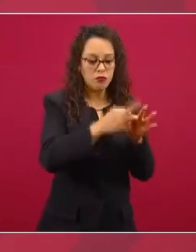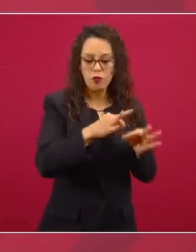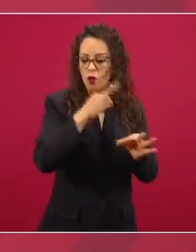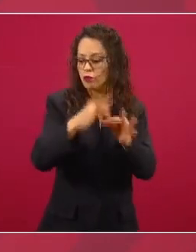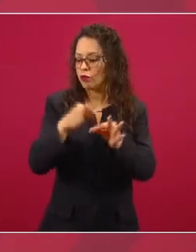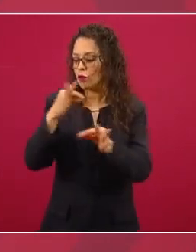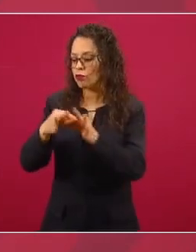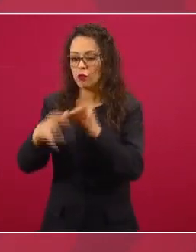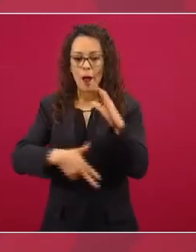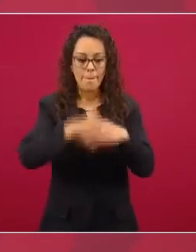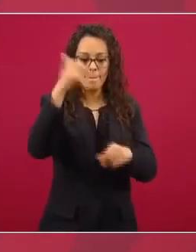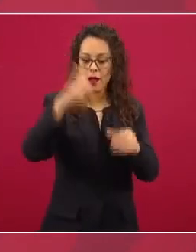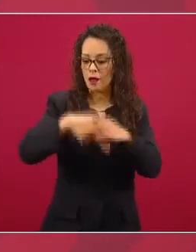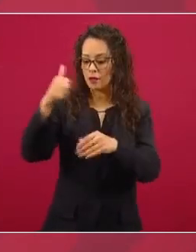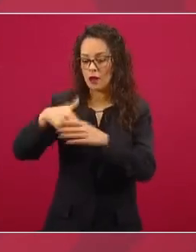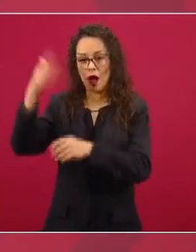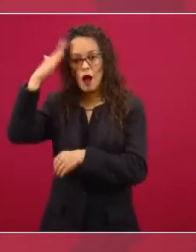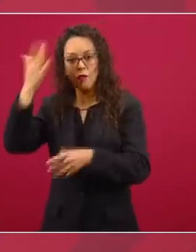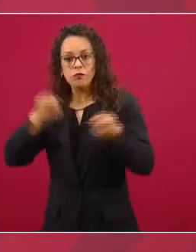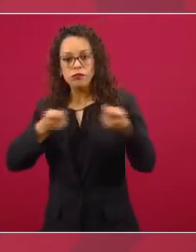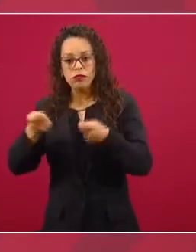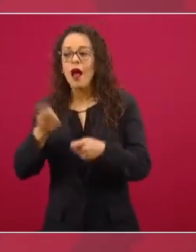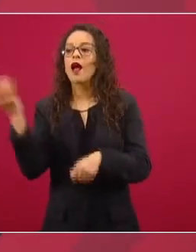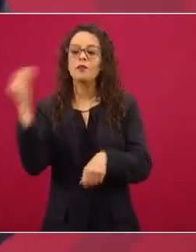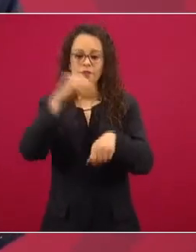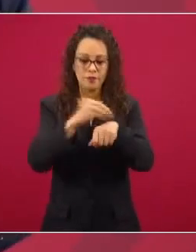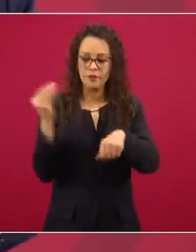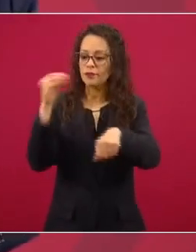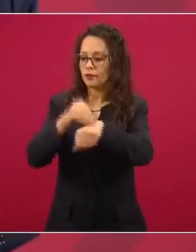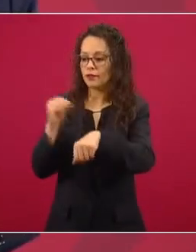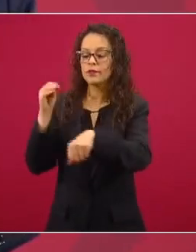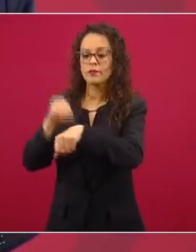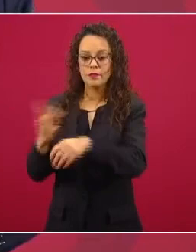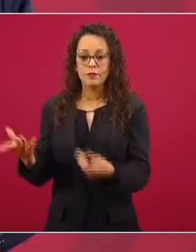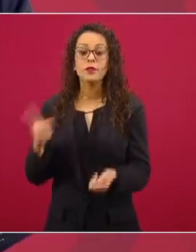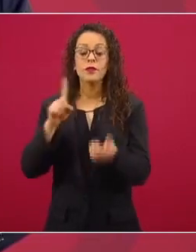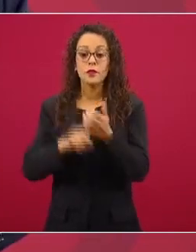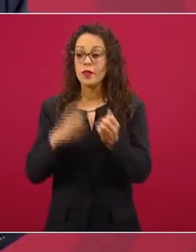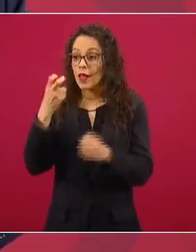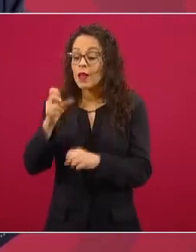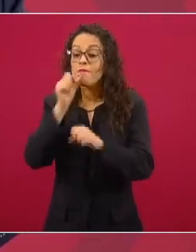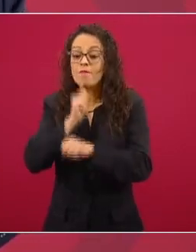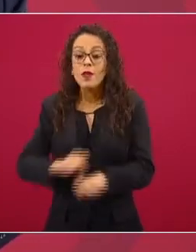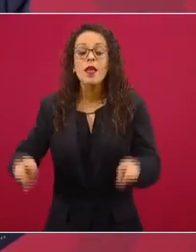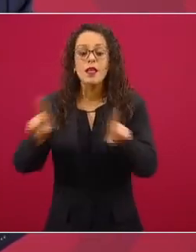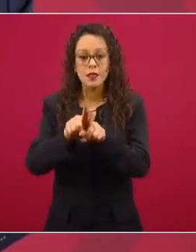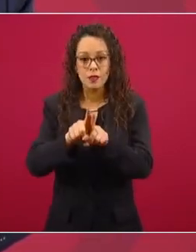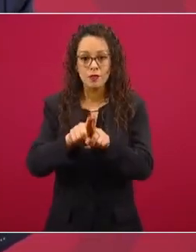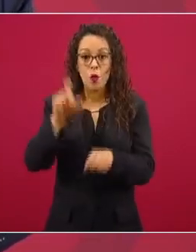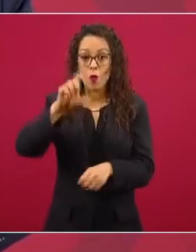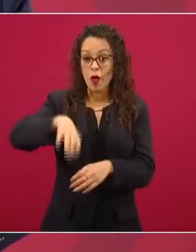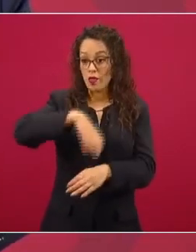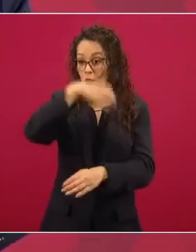de mando. Entonces, son los mismos. Termina un gobierno